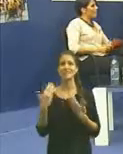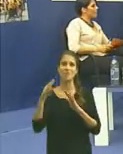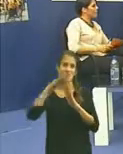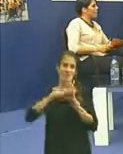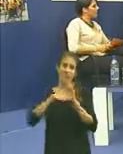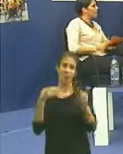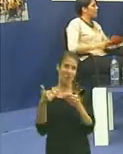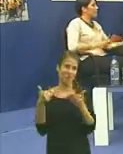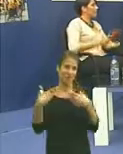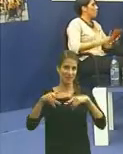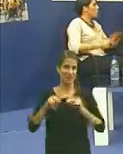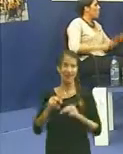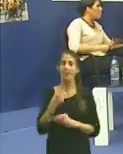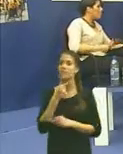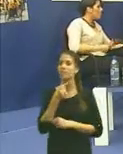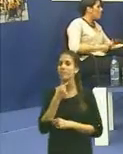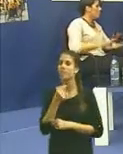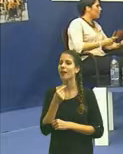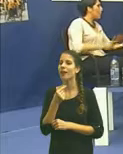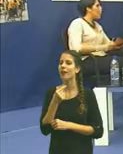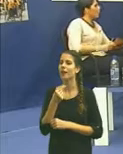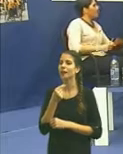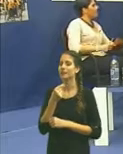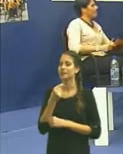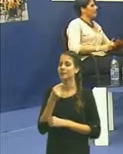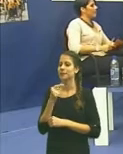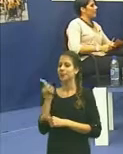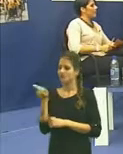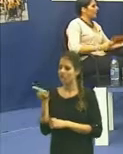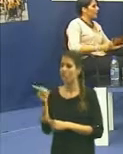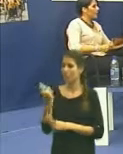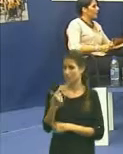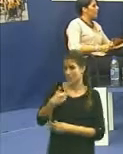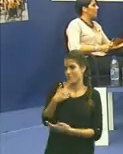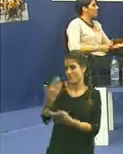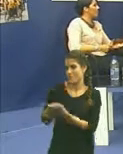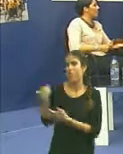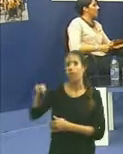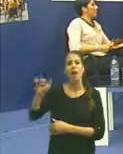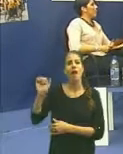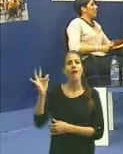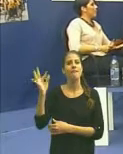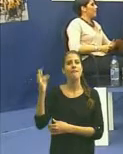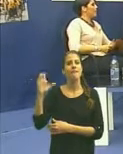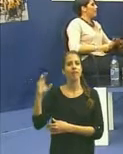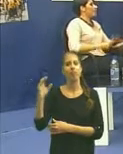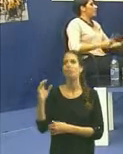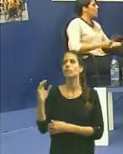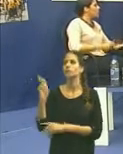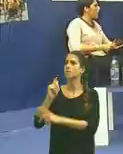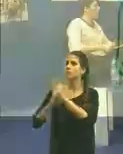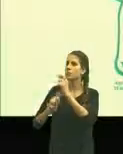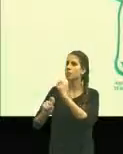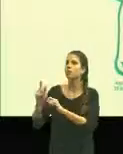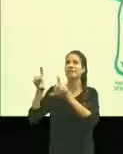y quisiera pedirte, bueno, que como profesional, ¿no? Además de ASPEC, que es una entidad realmente